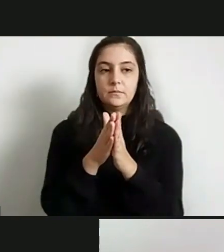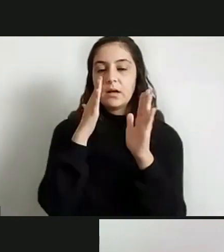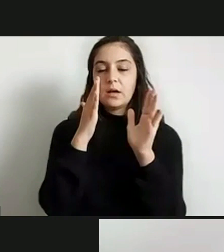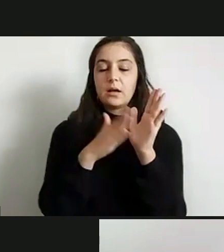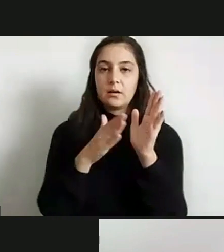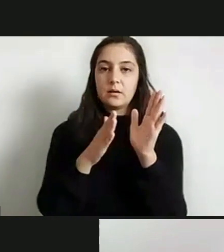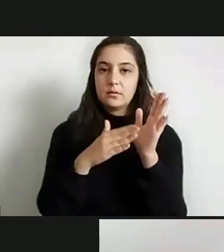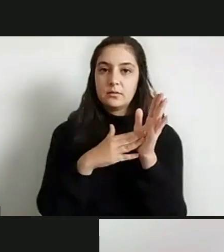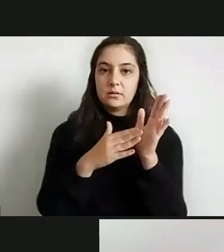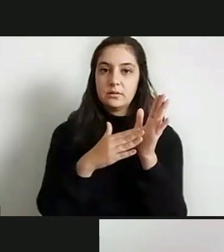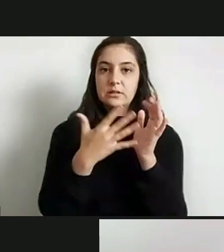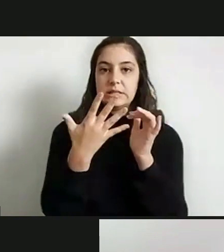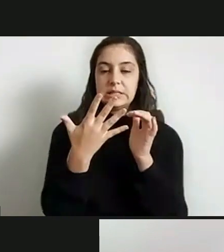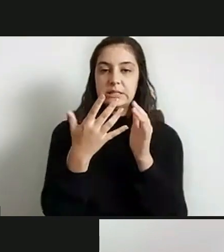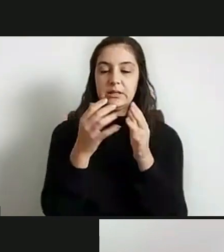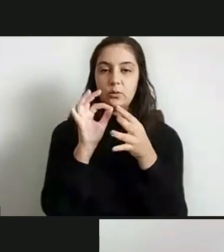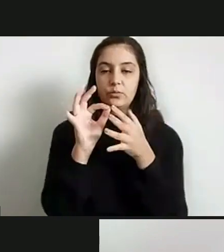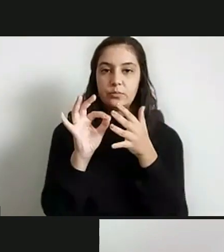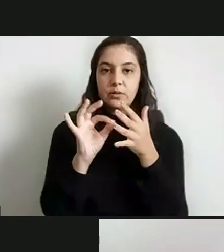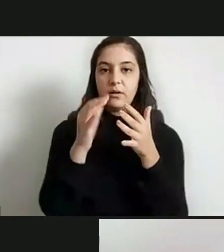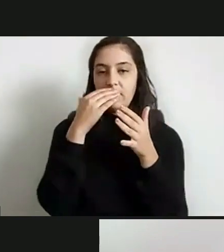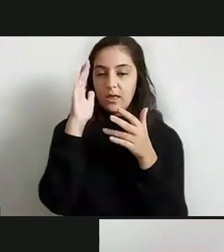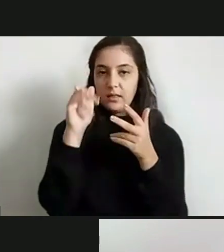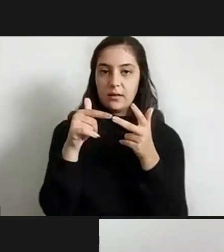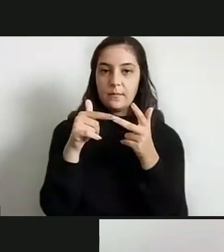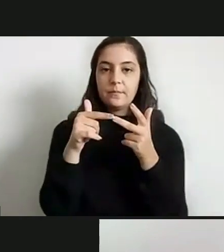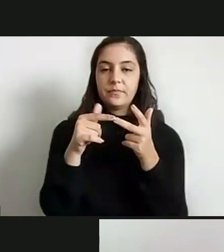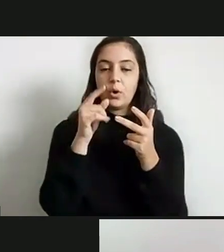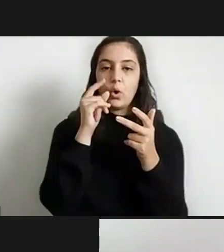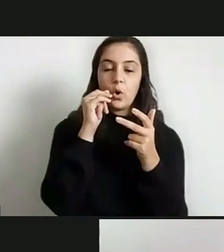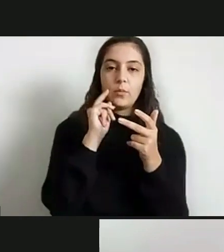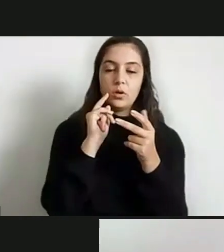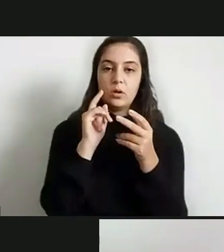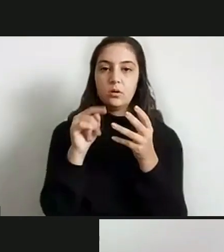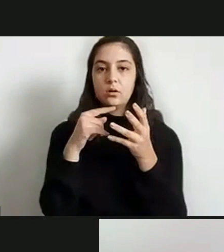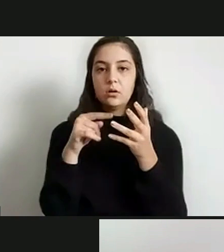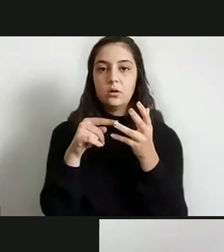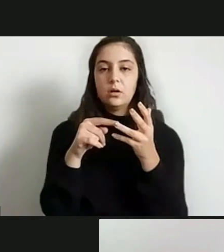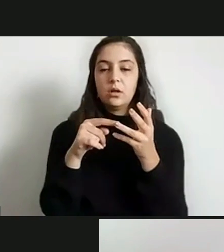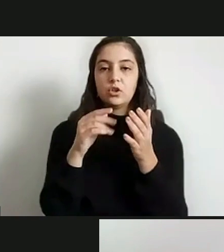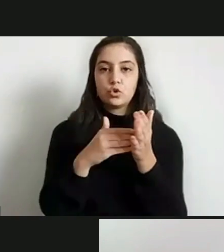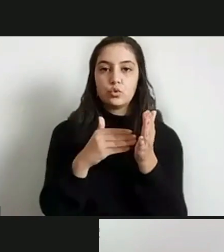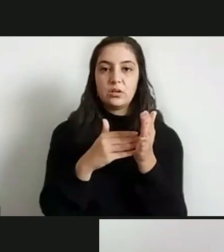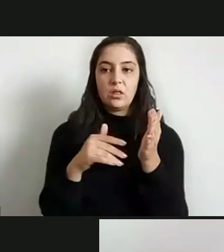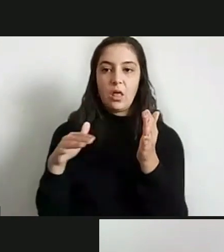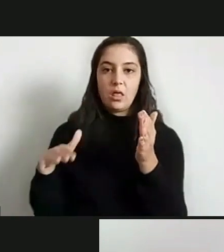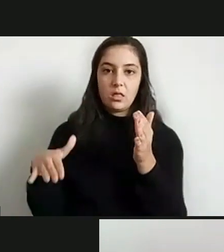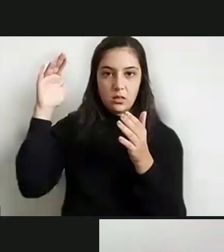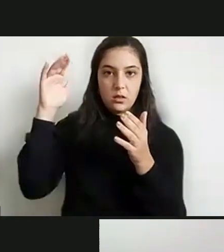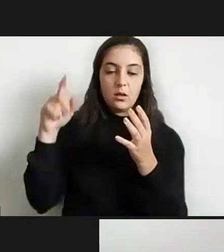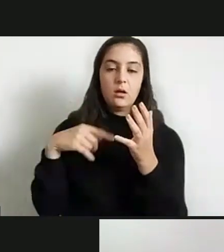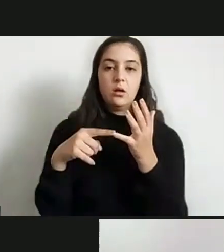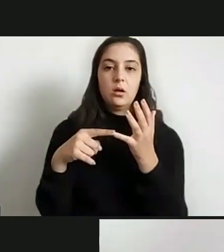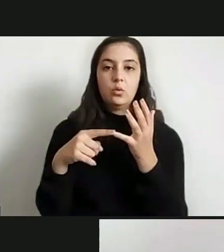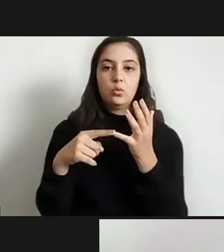representativas por 5 criterios: la edad, el género, el nivel educativo, los